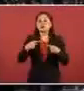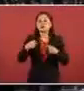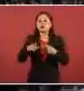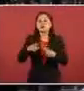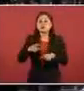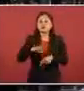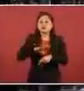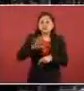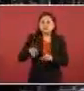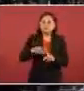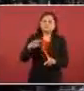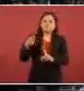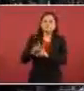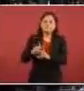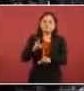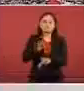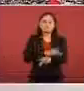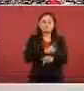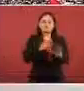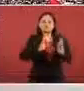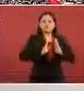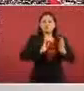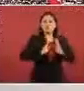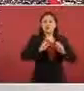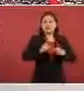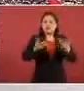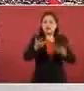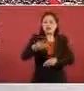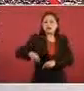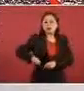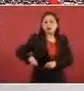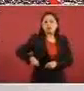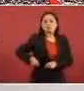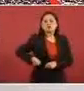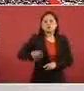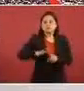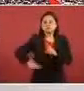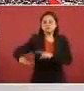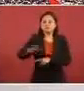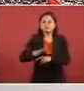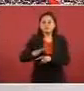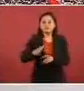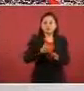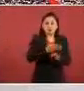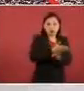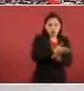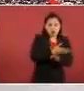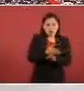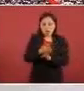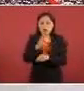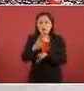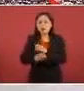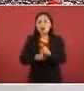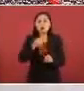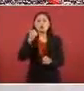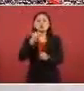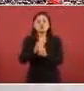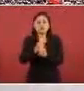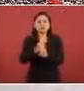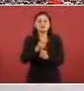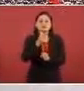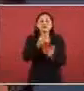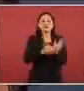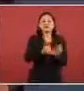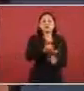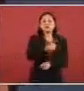militares ante la autoridad. En solo 2 años del gobierno de Calderón,